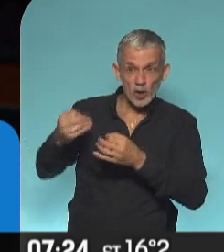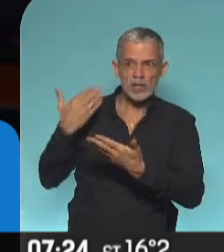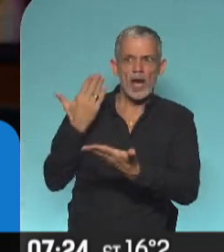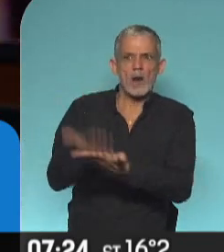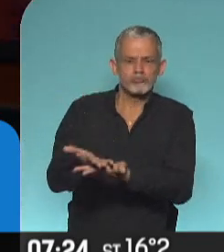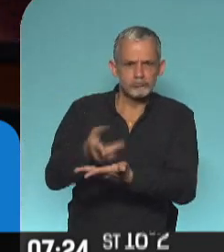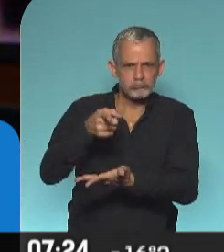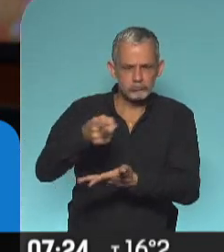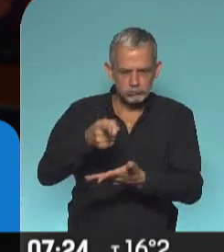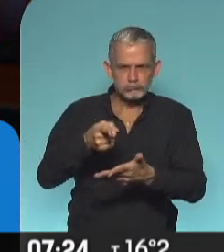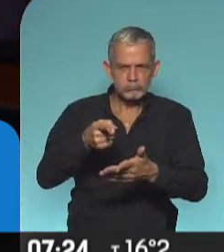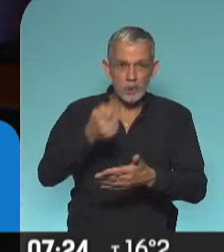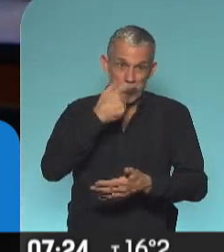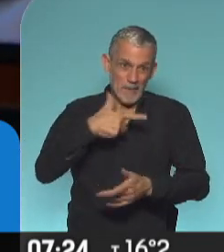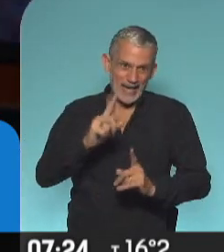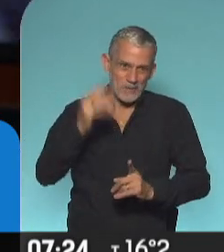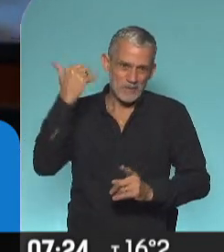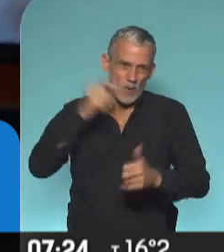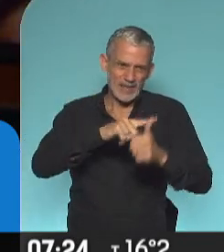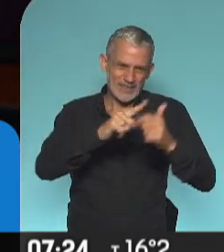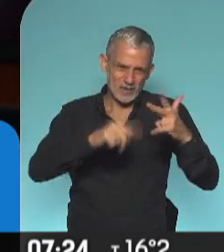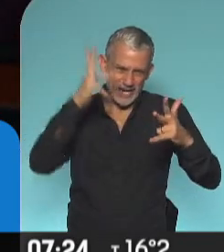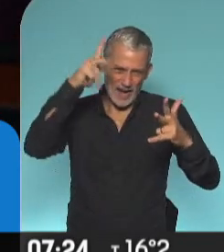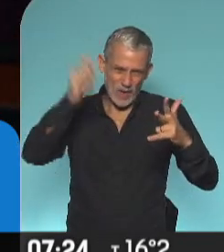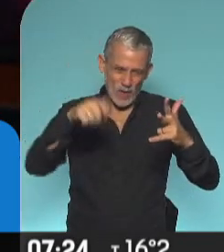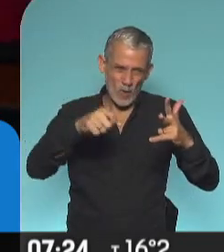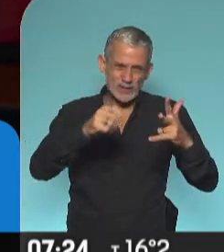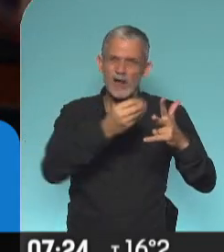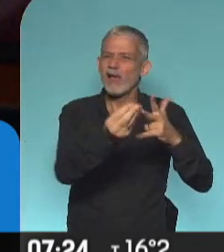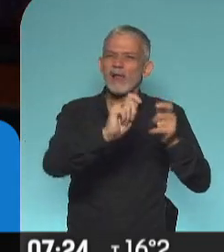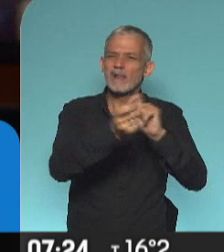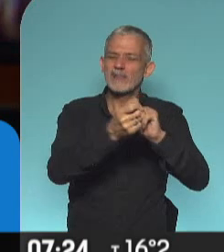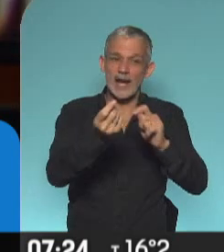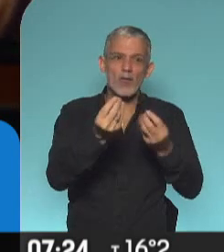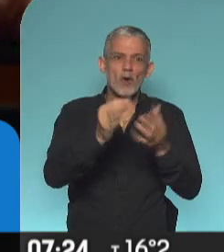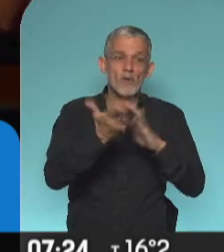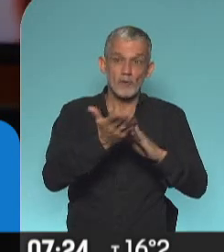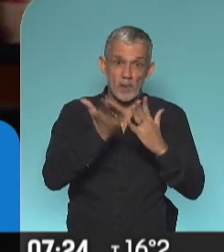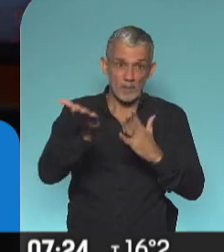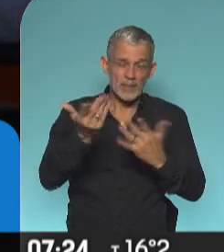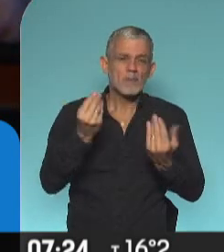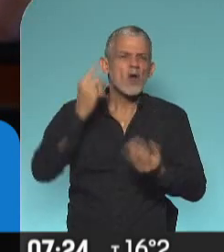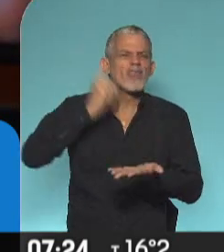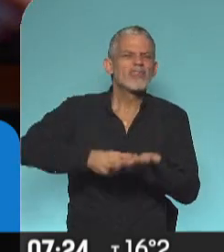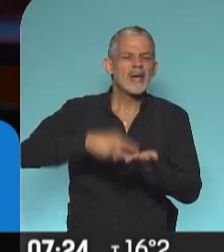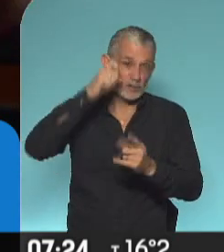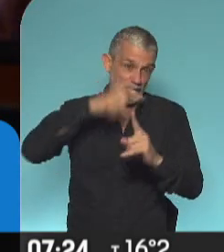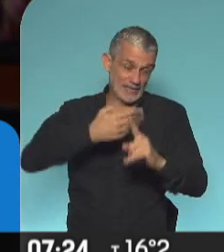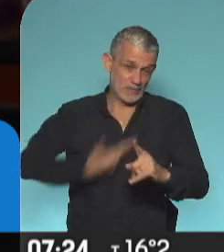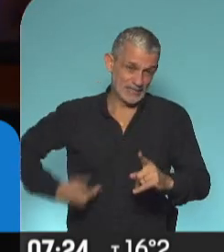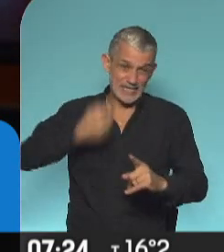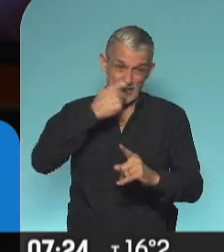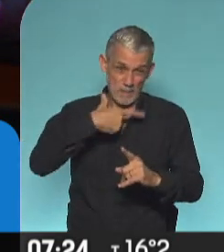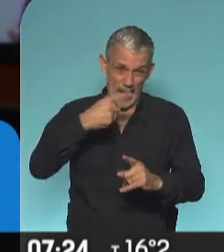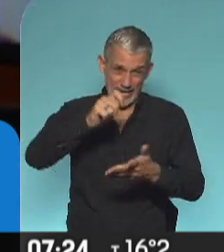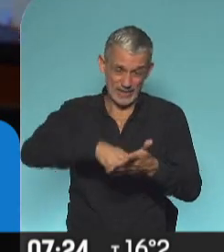ese procedimiento, recordamos, Bruglia, Bertuzzi y Castelli fueron trasladados a su propio pedido por un decreto firmado por el expresidente Mauricio